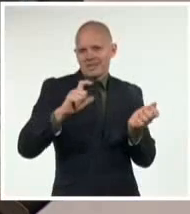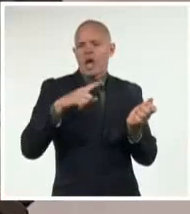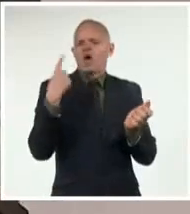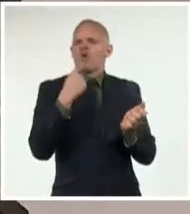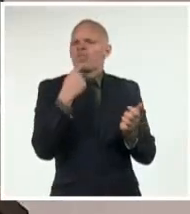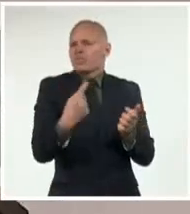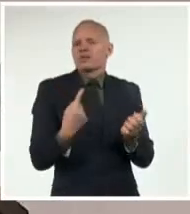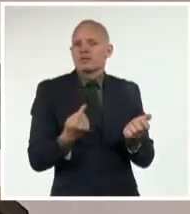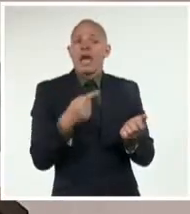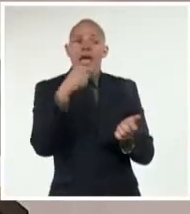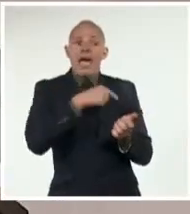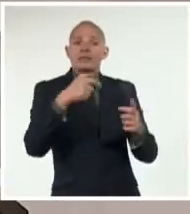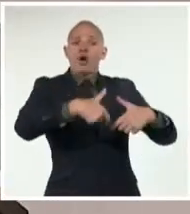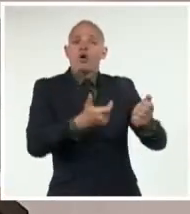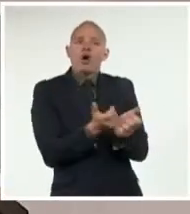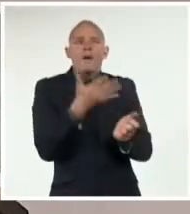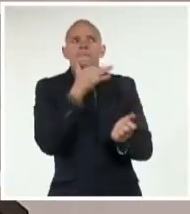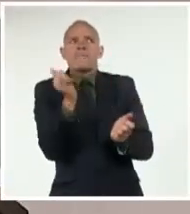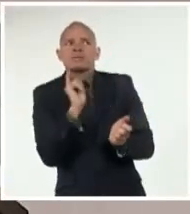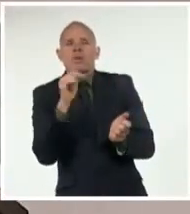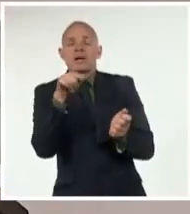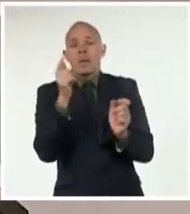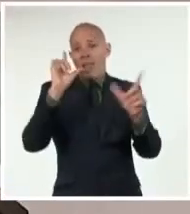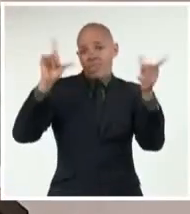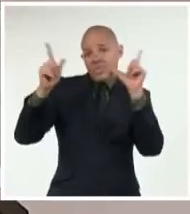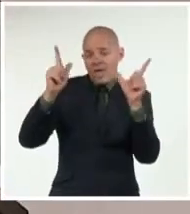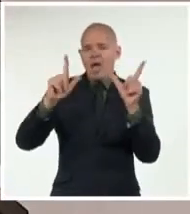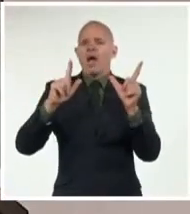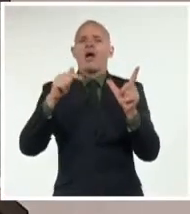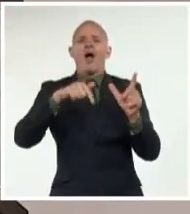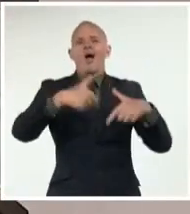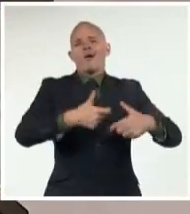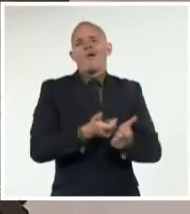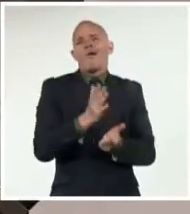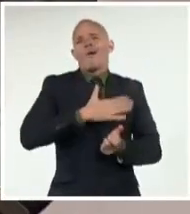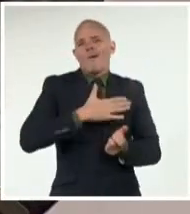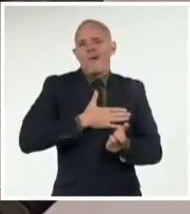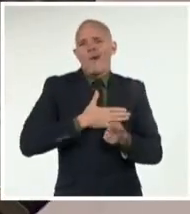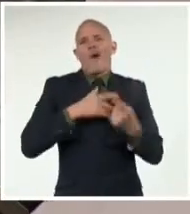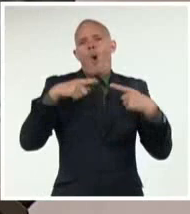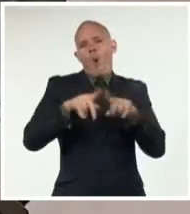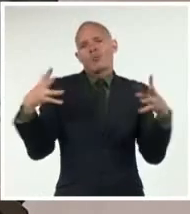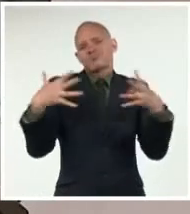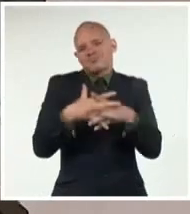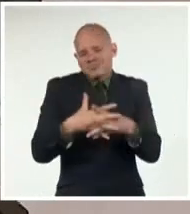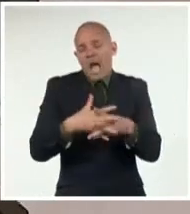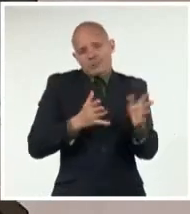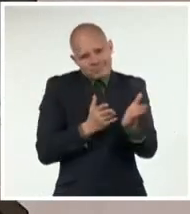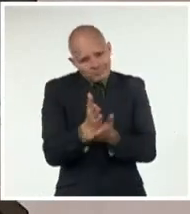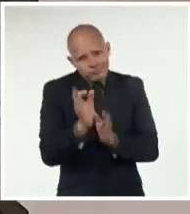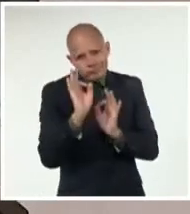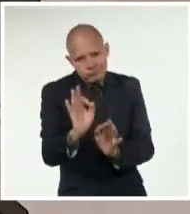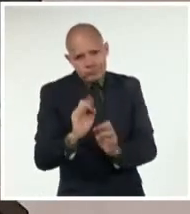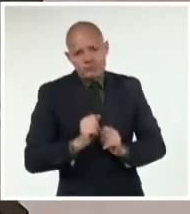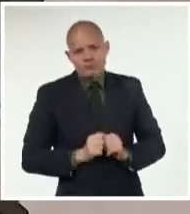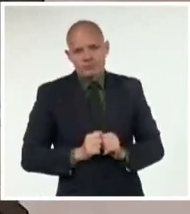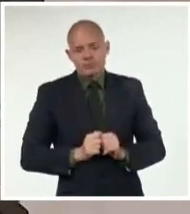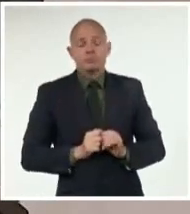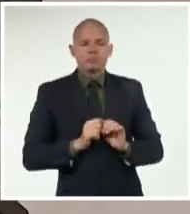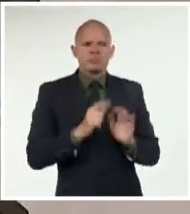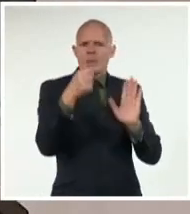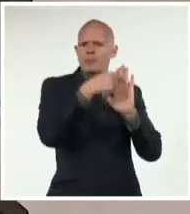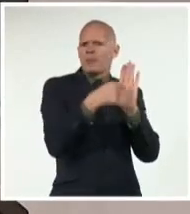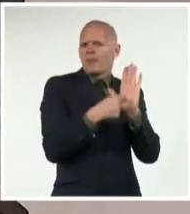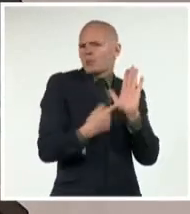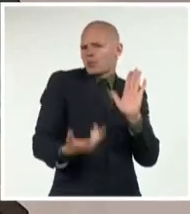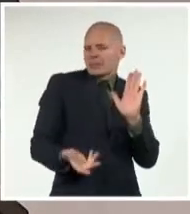Congreso de la Unidad y de la Continuidad. Estas misiones son la batalla económica, la lucha por la